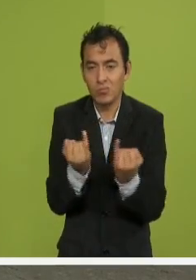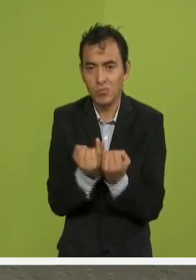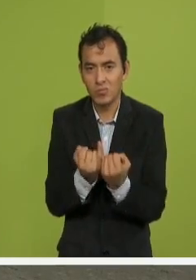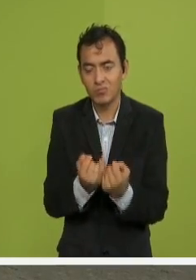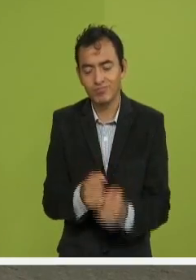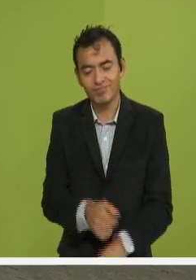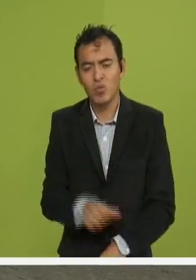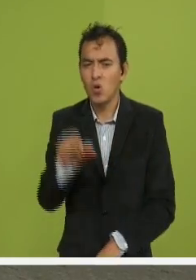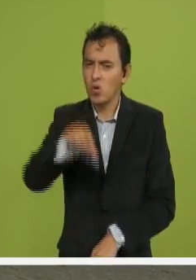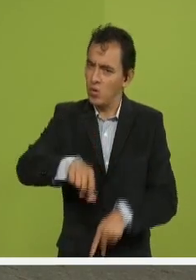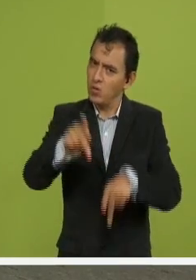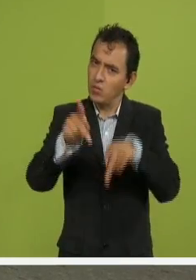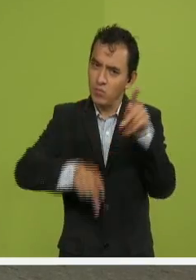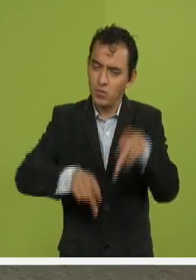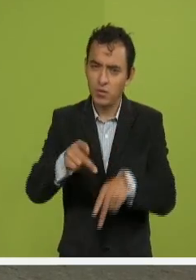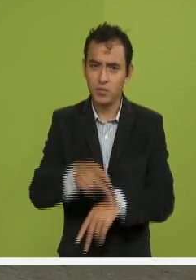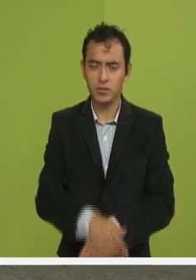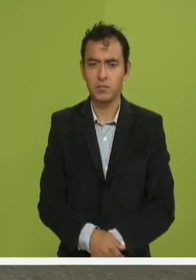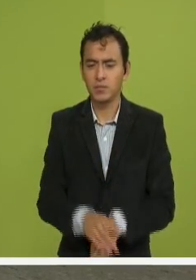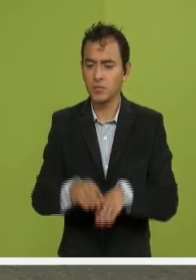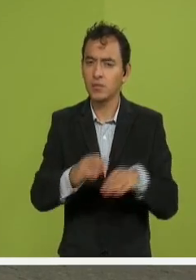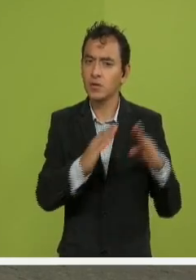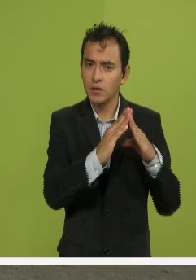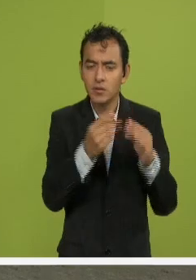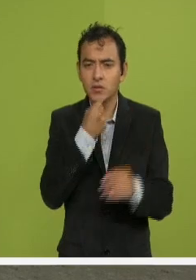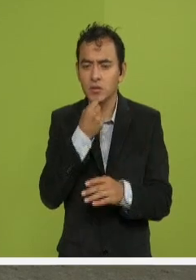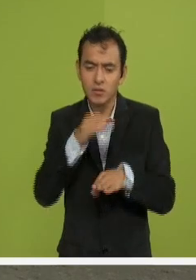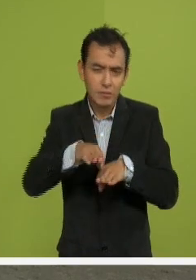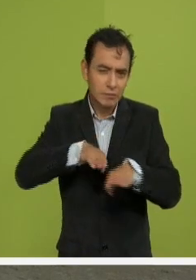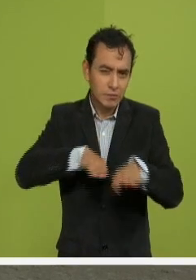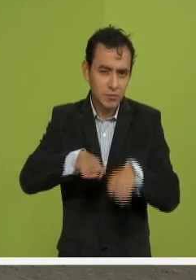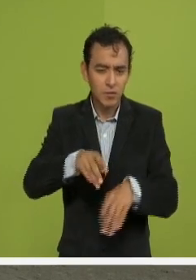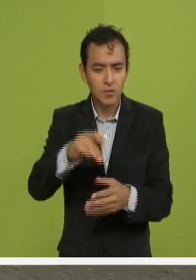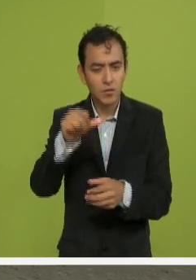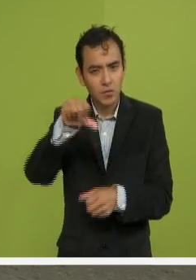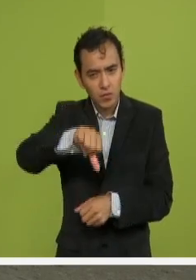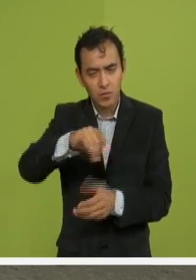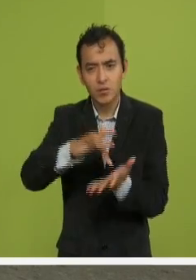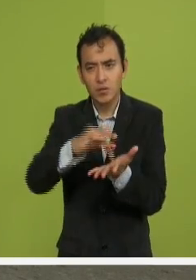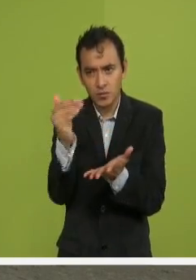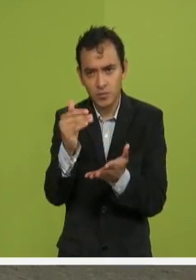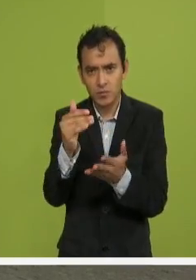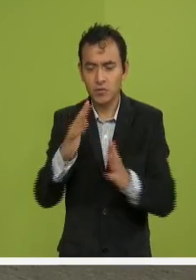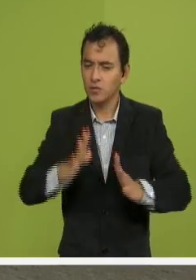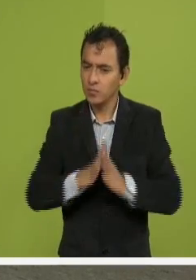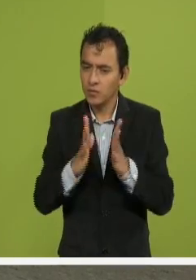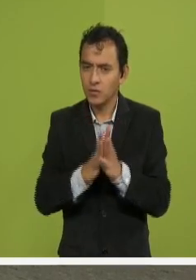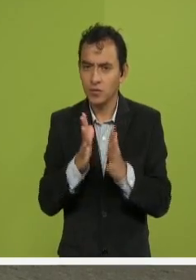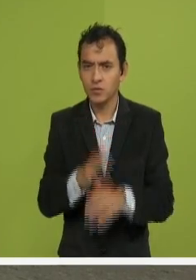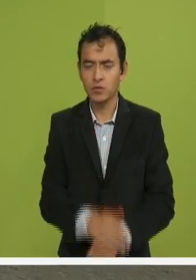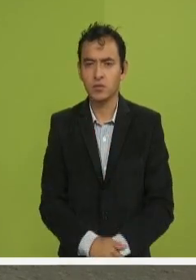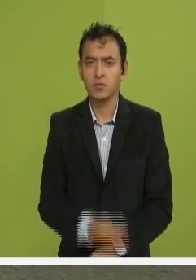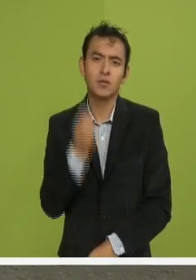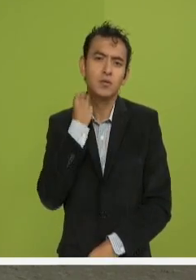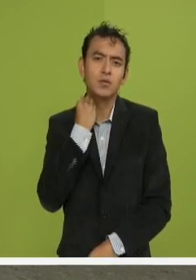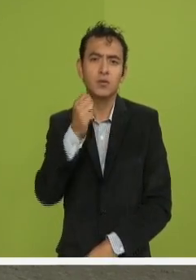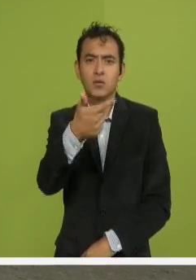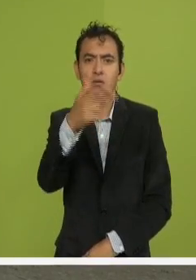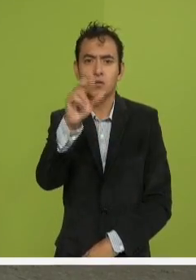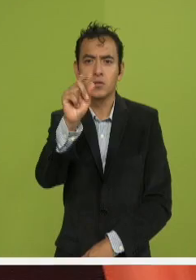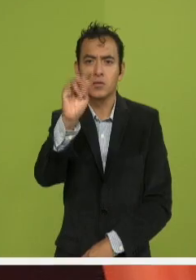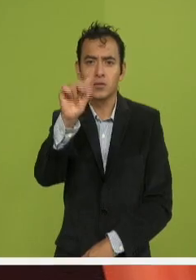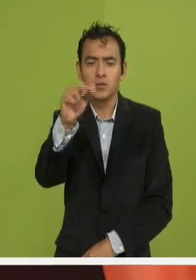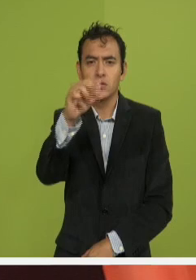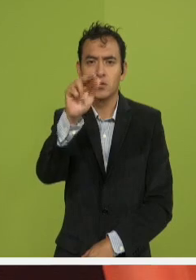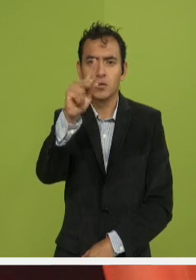día de hoy hemos hablado de empleo doméstico infantil y hoy agradecemos la participación del abogado Agustín Carpio